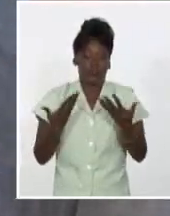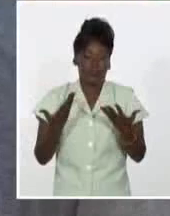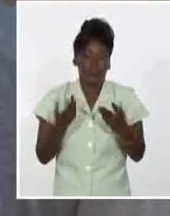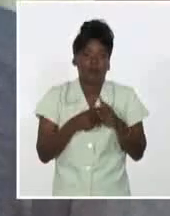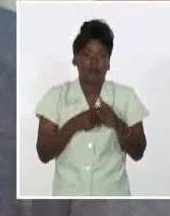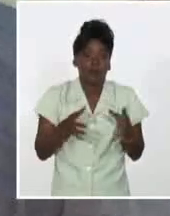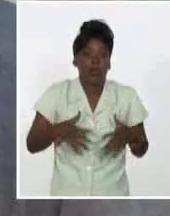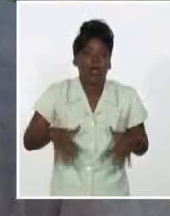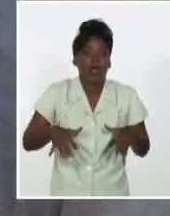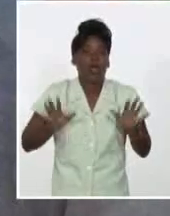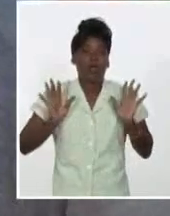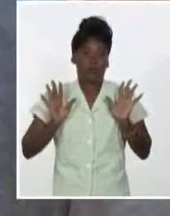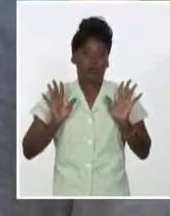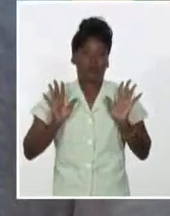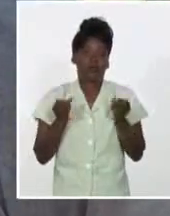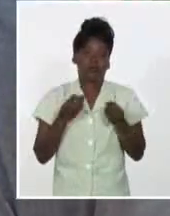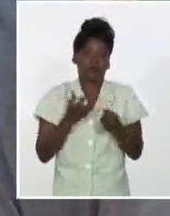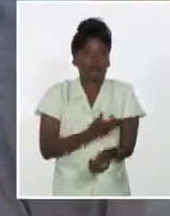con estas